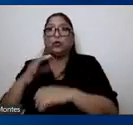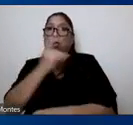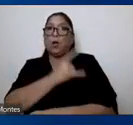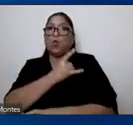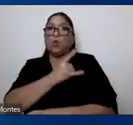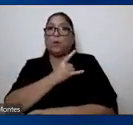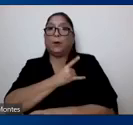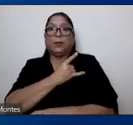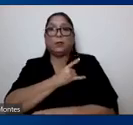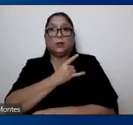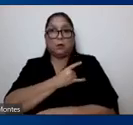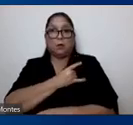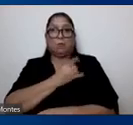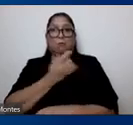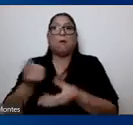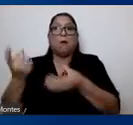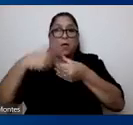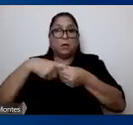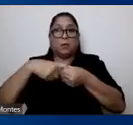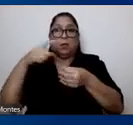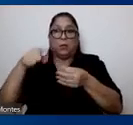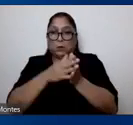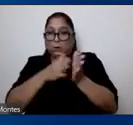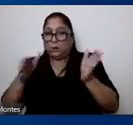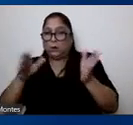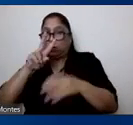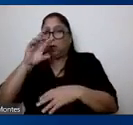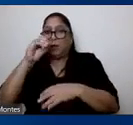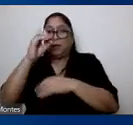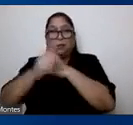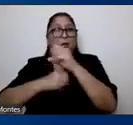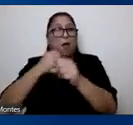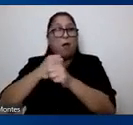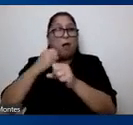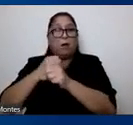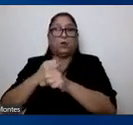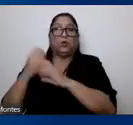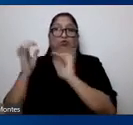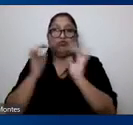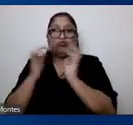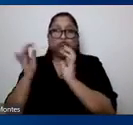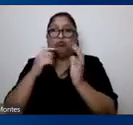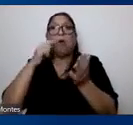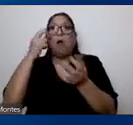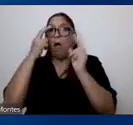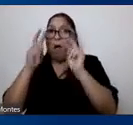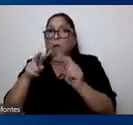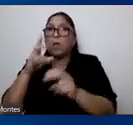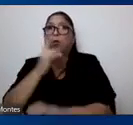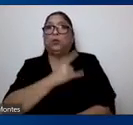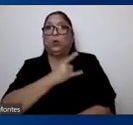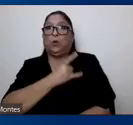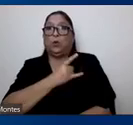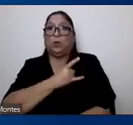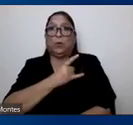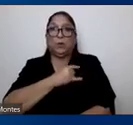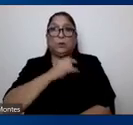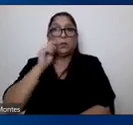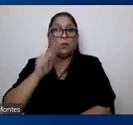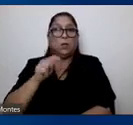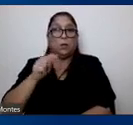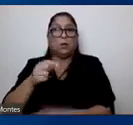universitaria comprometidas en este periodo de 20 años de conflicto. Vemos que las universidades, por autonomía en el